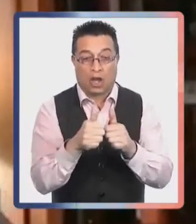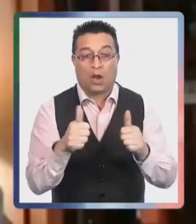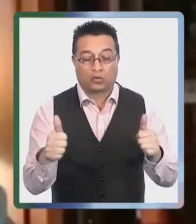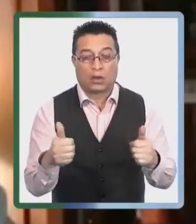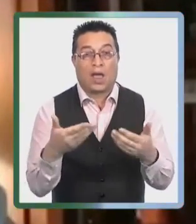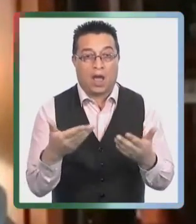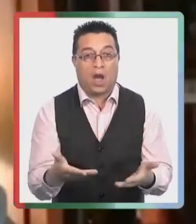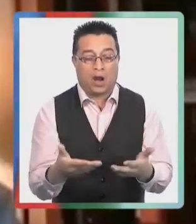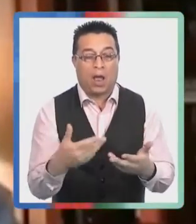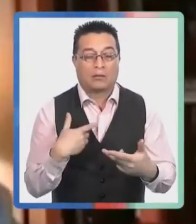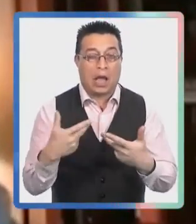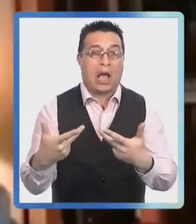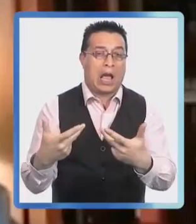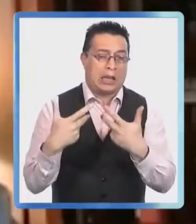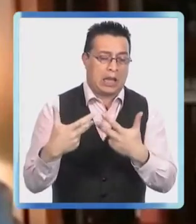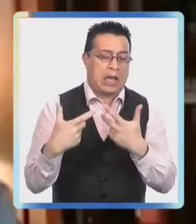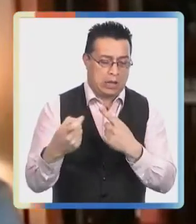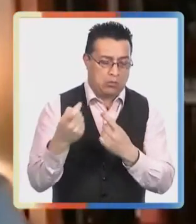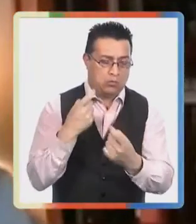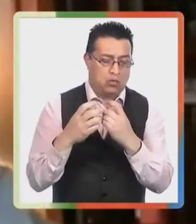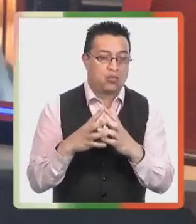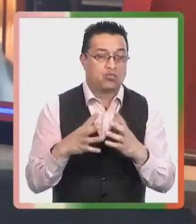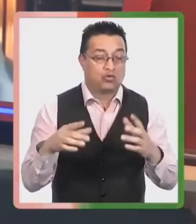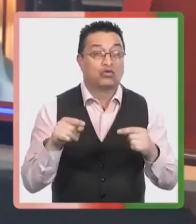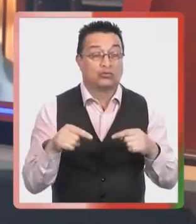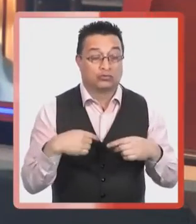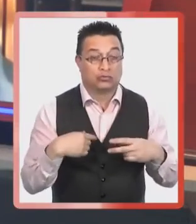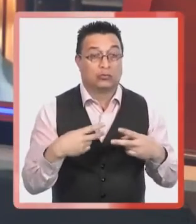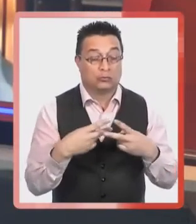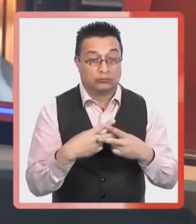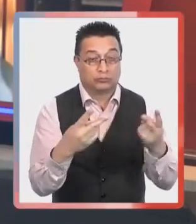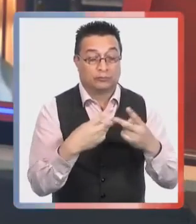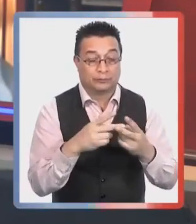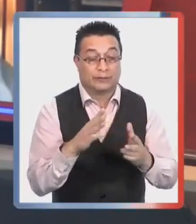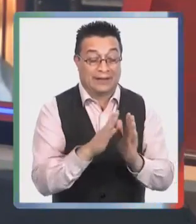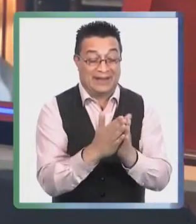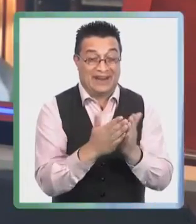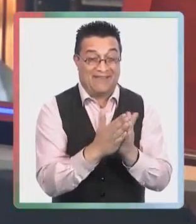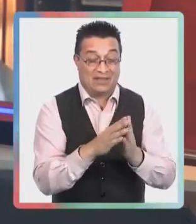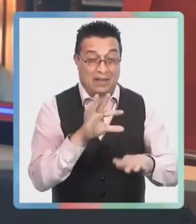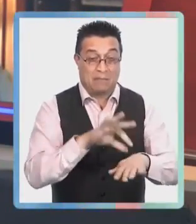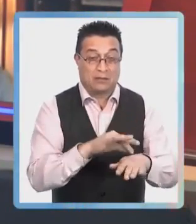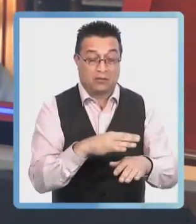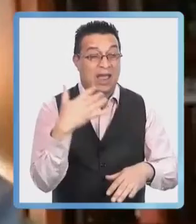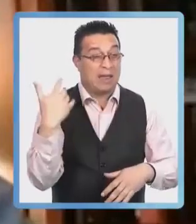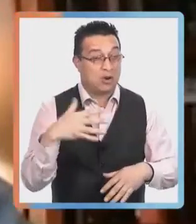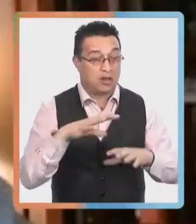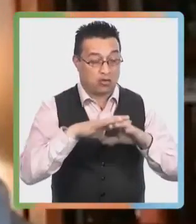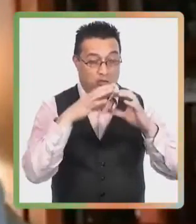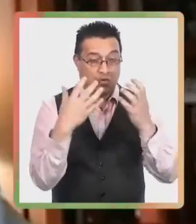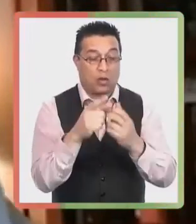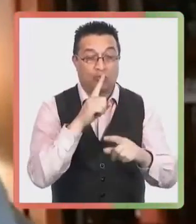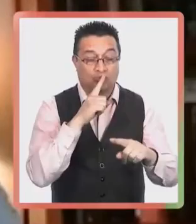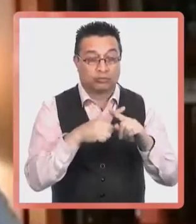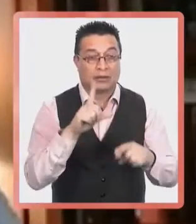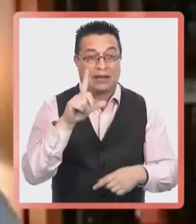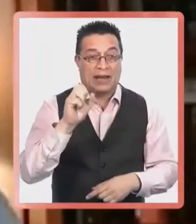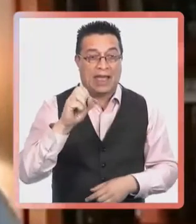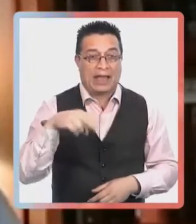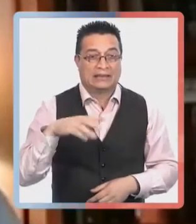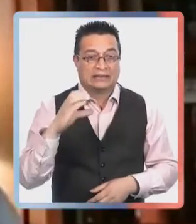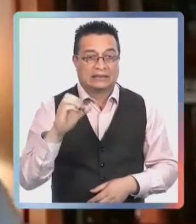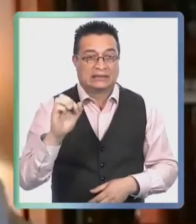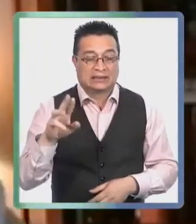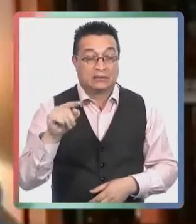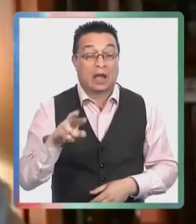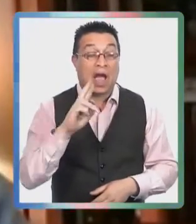muchas autoridades actuales nos atacaron mucho. Un artículo publicado en el Lancet, que es una revista médica muy importante en todo el mundo y